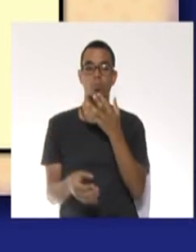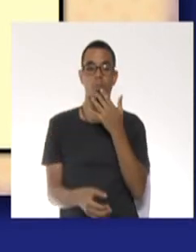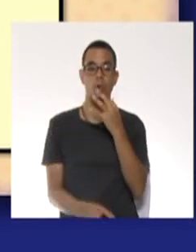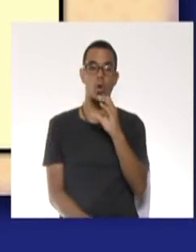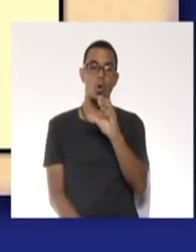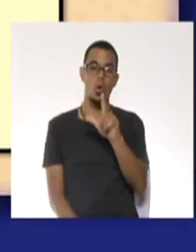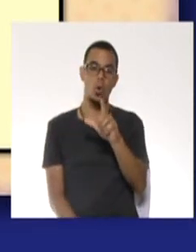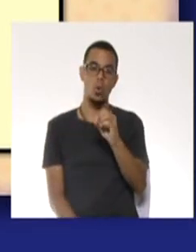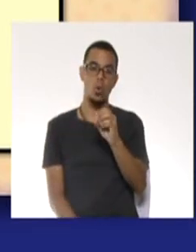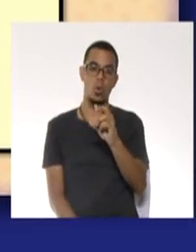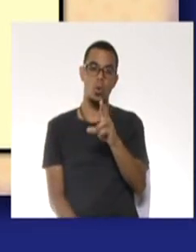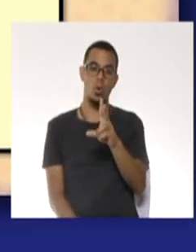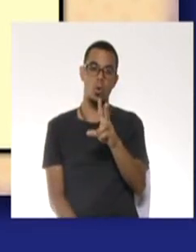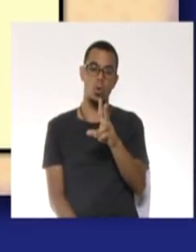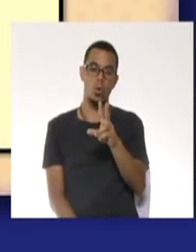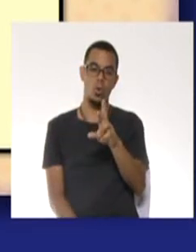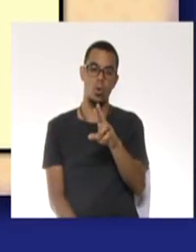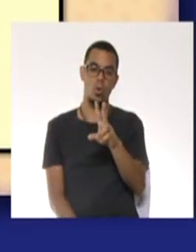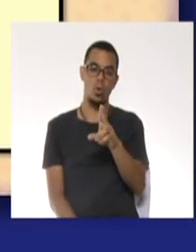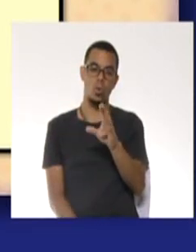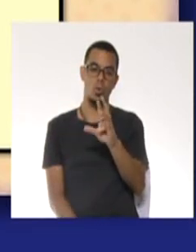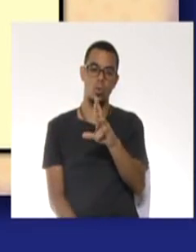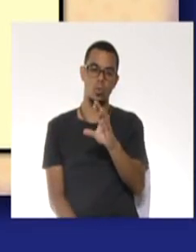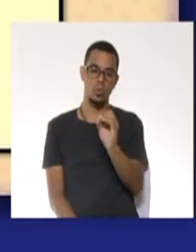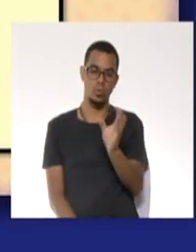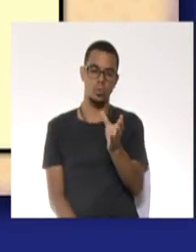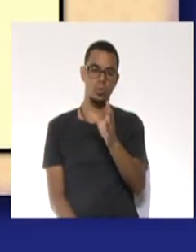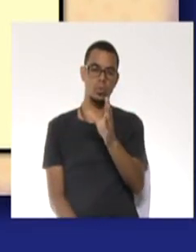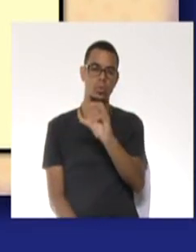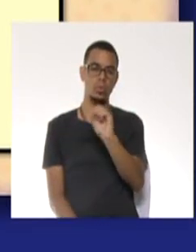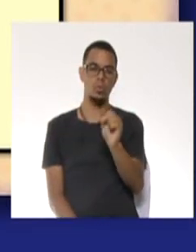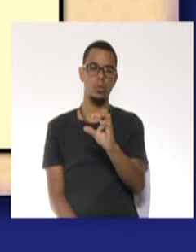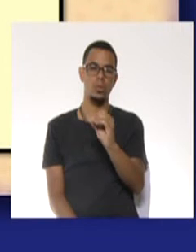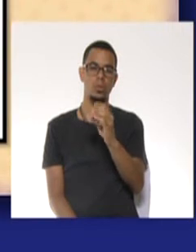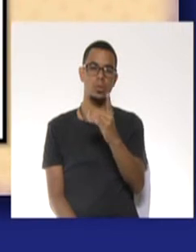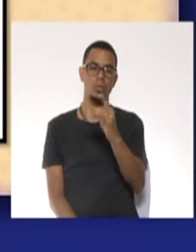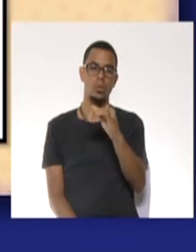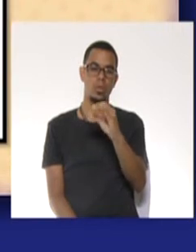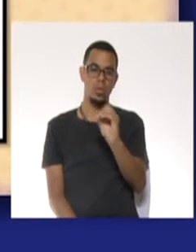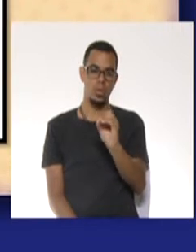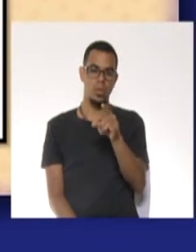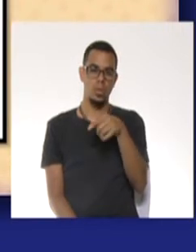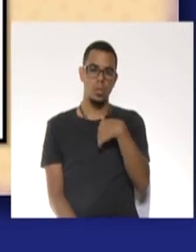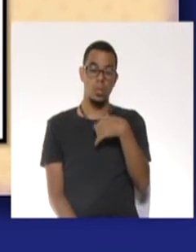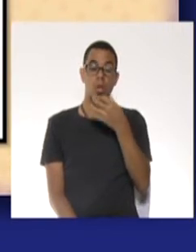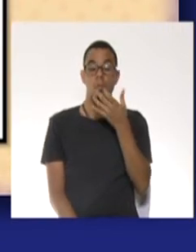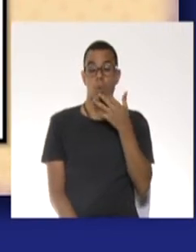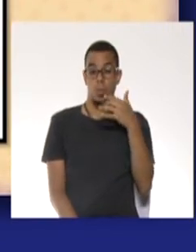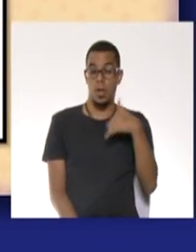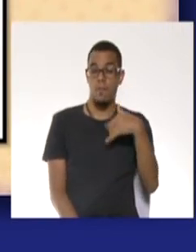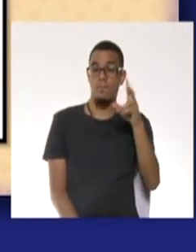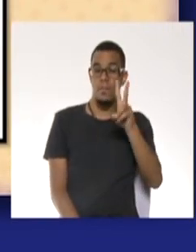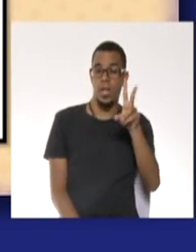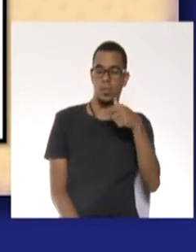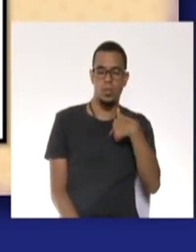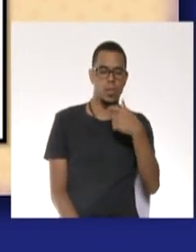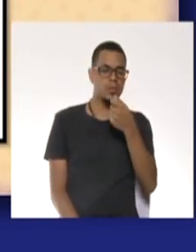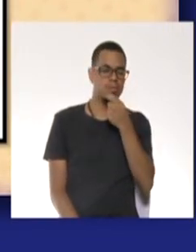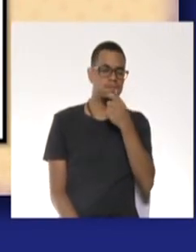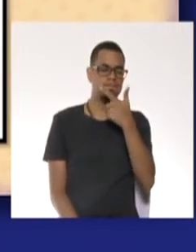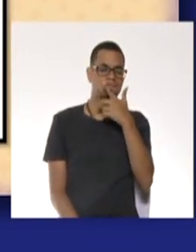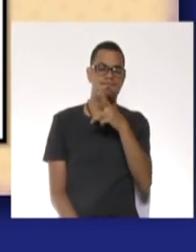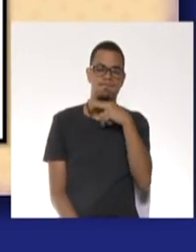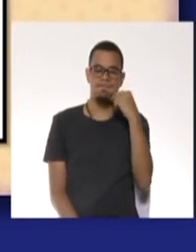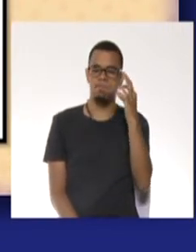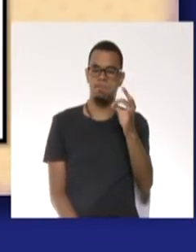ahí sí vamos a la sal de la mesa. Existe en Venezuela, Venezuela es tan bella y tan rica en minerales que podemos encontrar